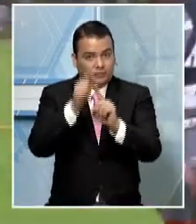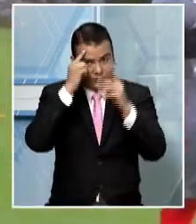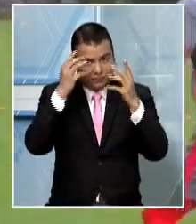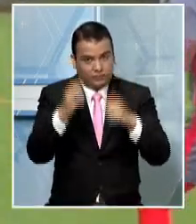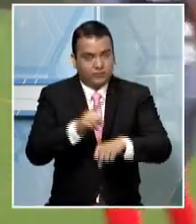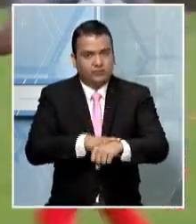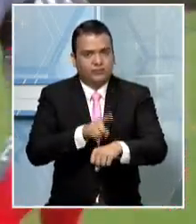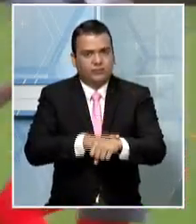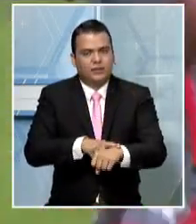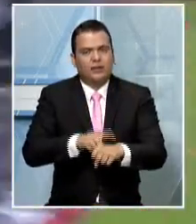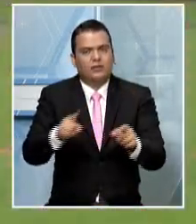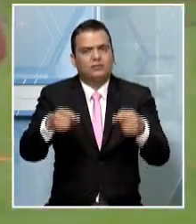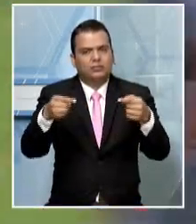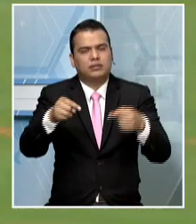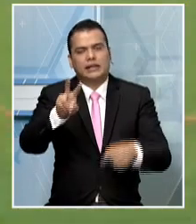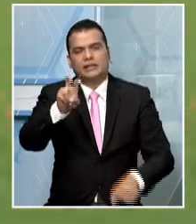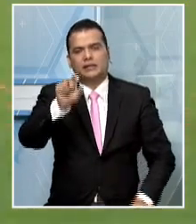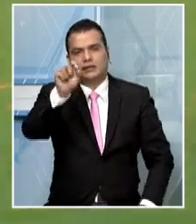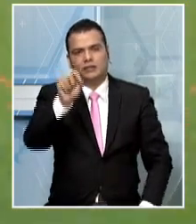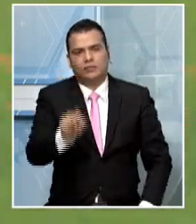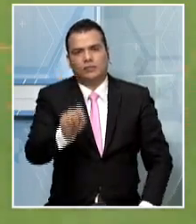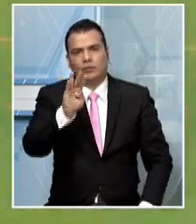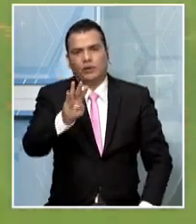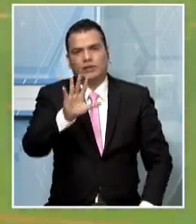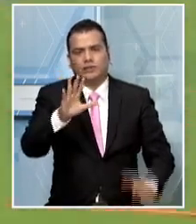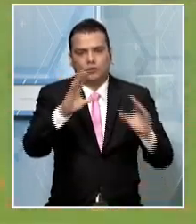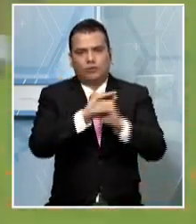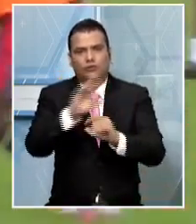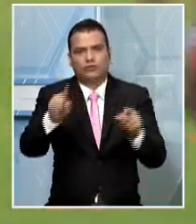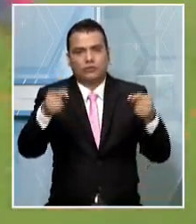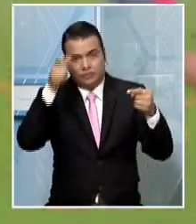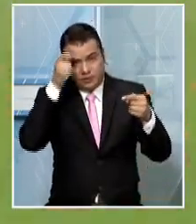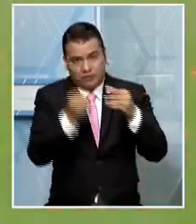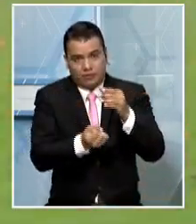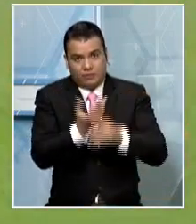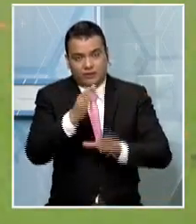7:45 de la noche los Diablos Rojos visitan al equipo nariñense en cuartos de final de Copa.